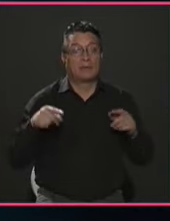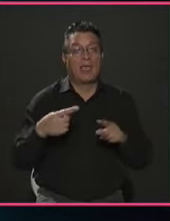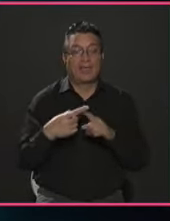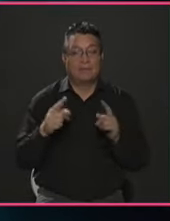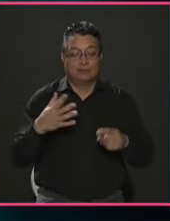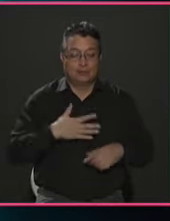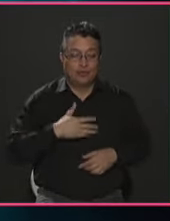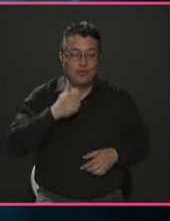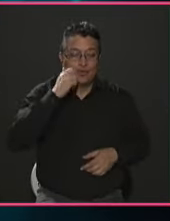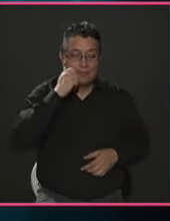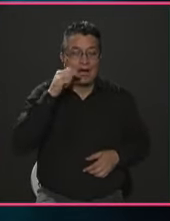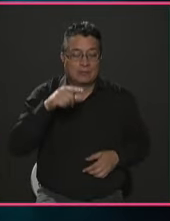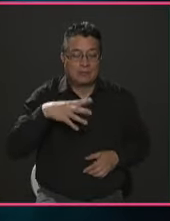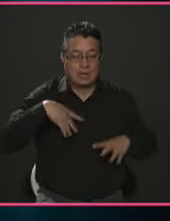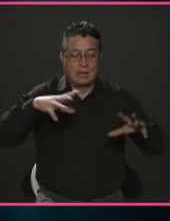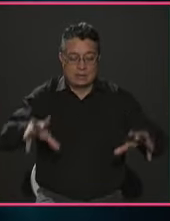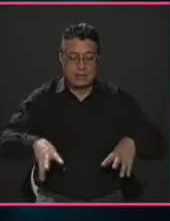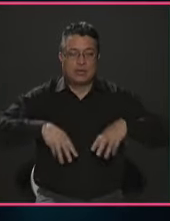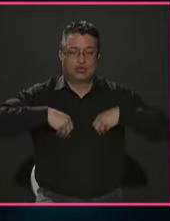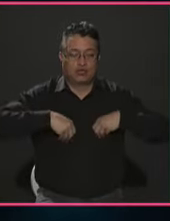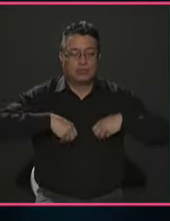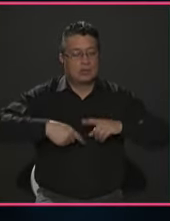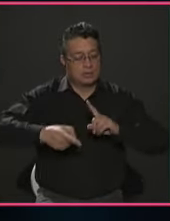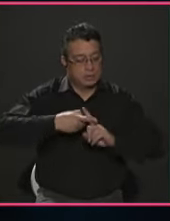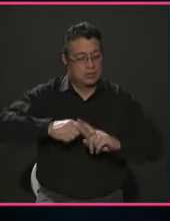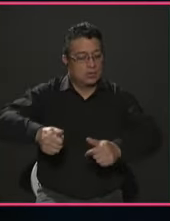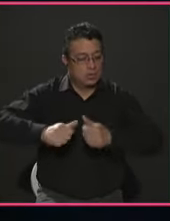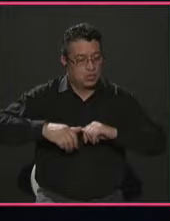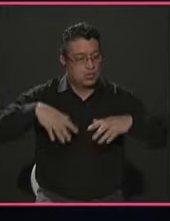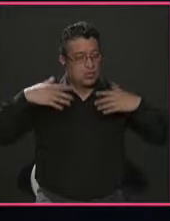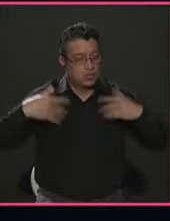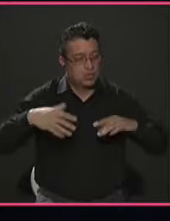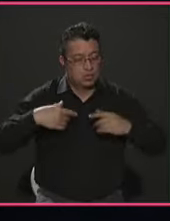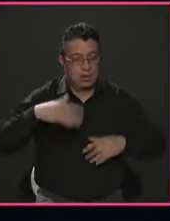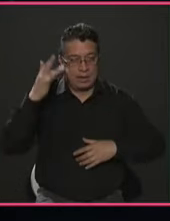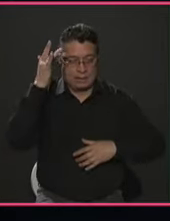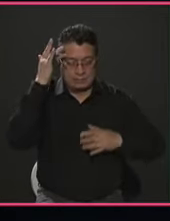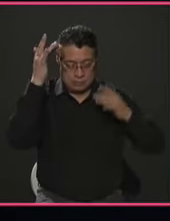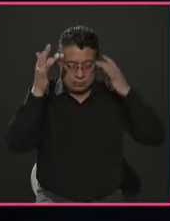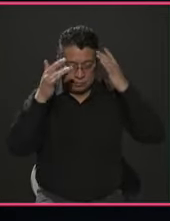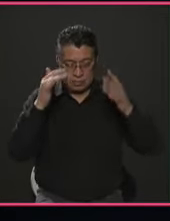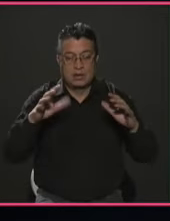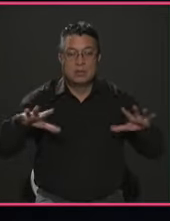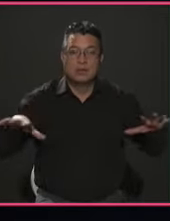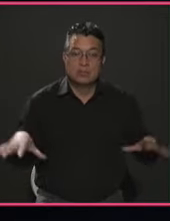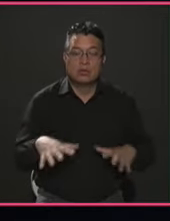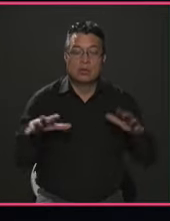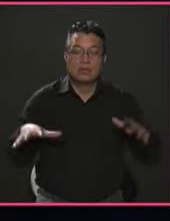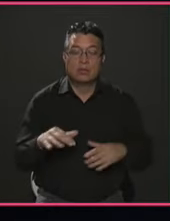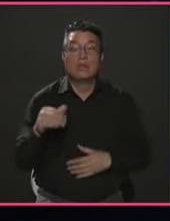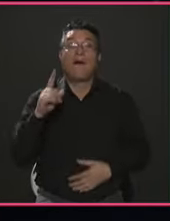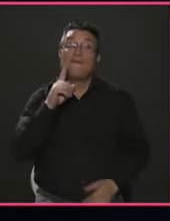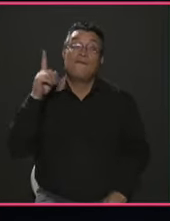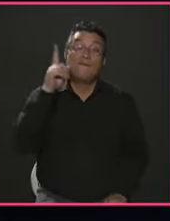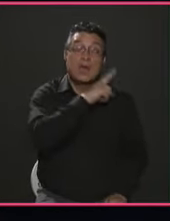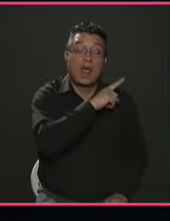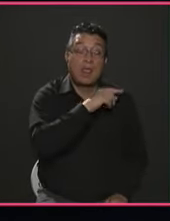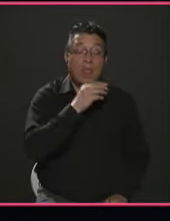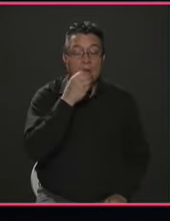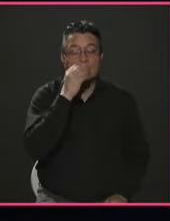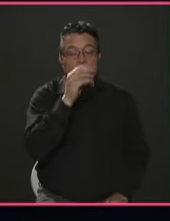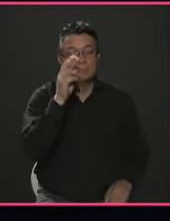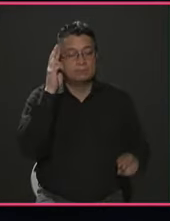ser humano de asumir esa grandeza esa potencia con talento y con ganas quiero finalmente hacer una